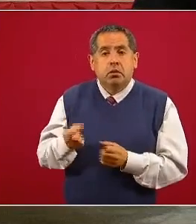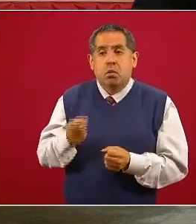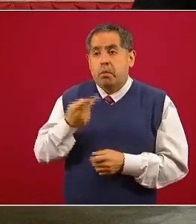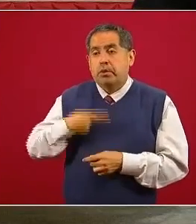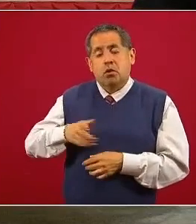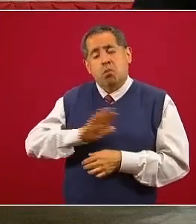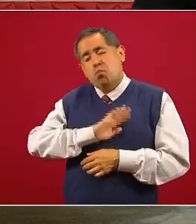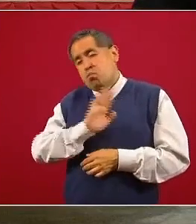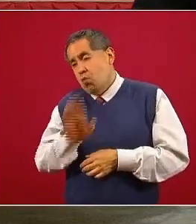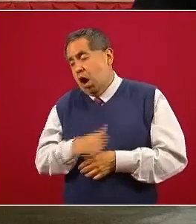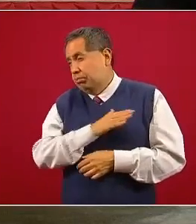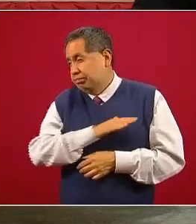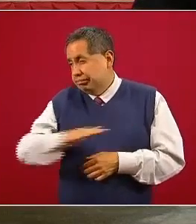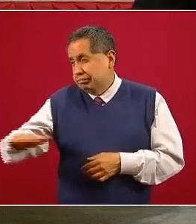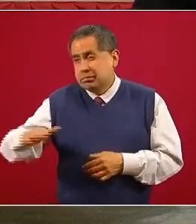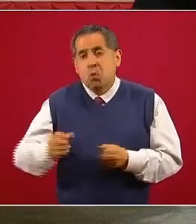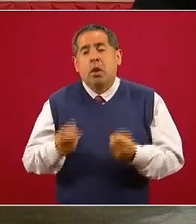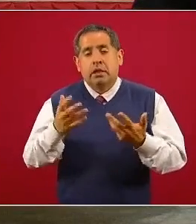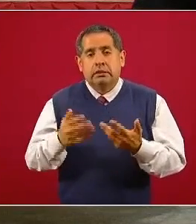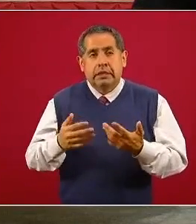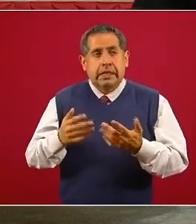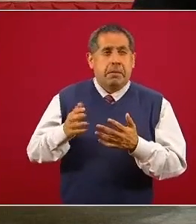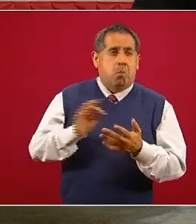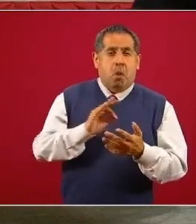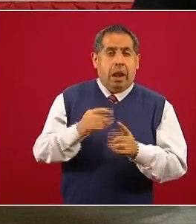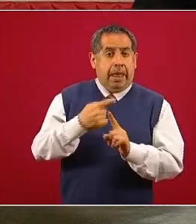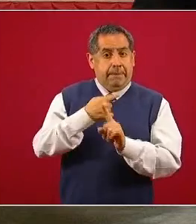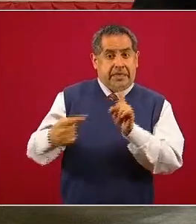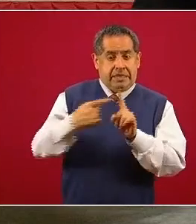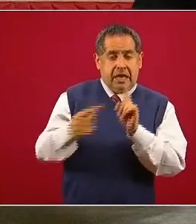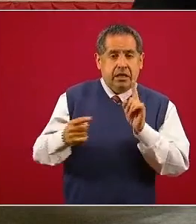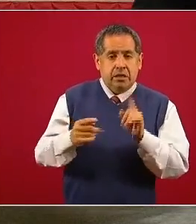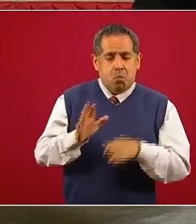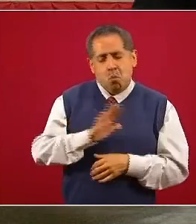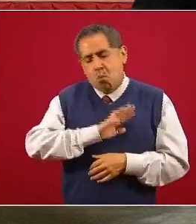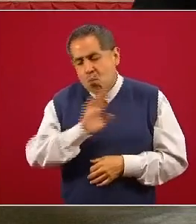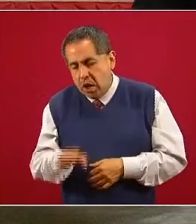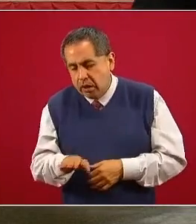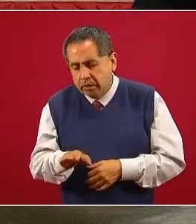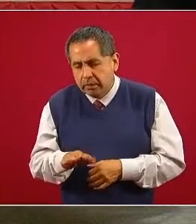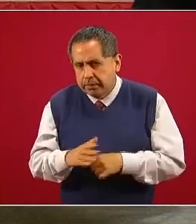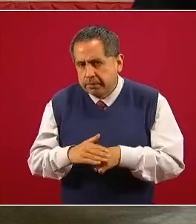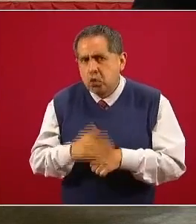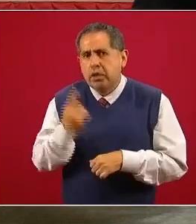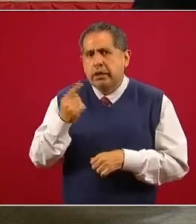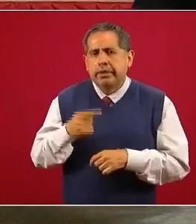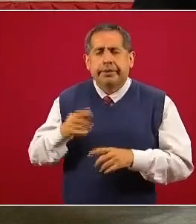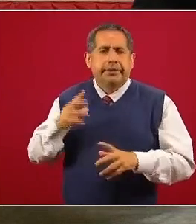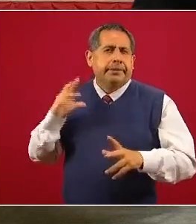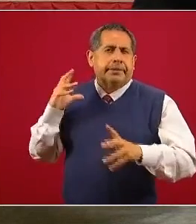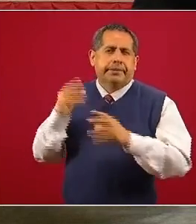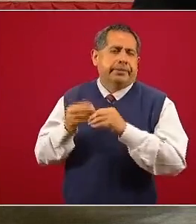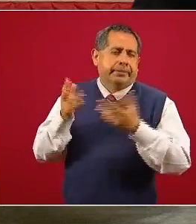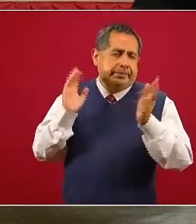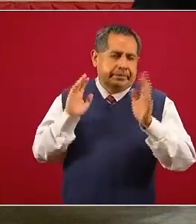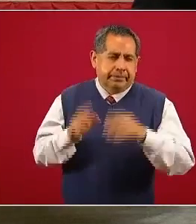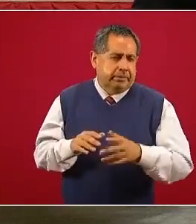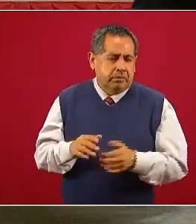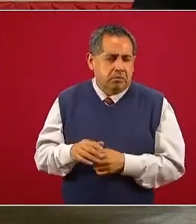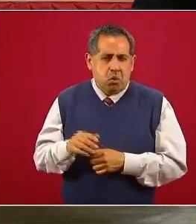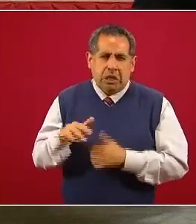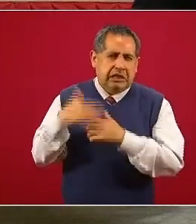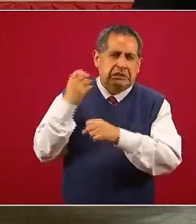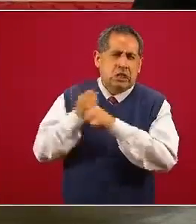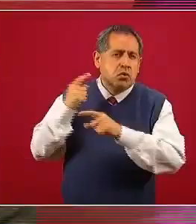de personas que fallecen. La mitad de ellas mueren y han muerto a lo largo de más de década y